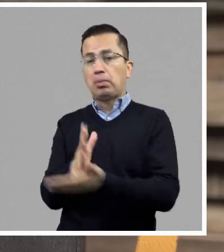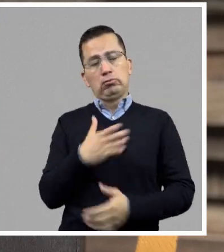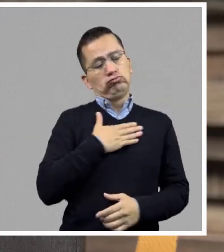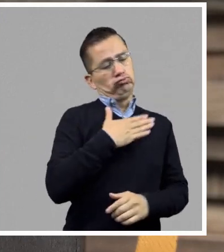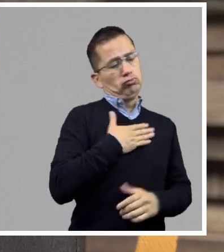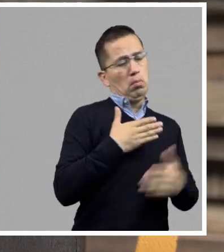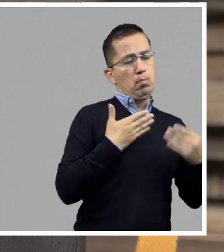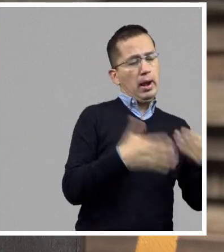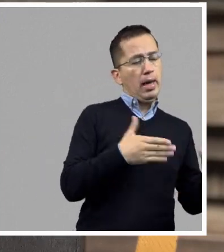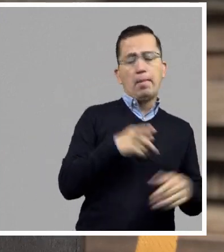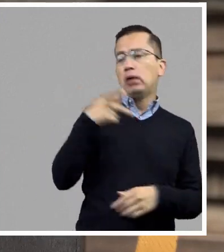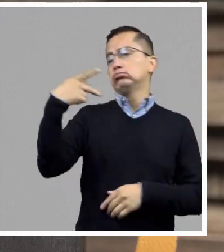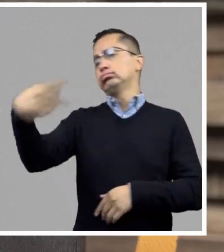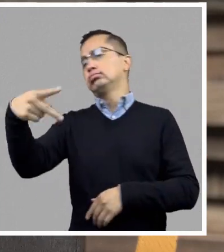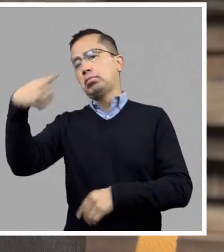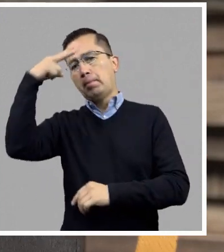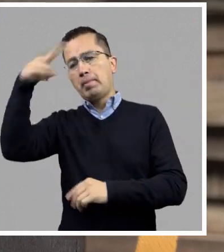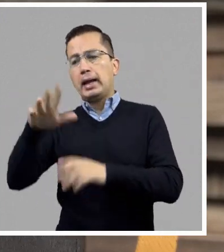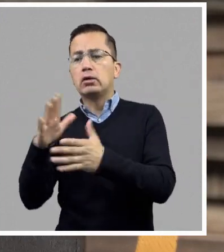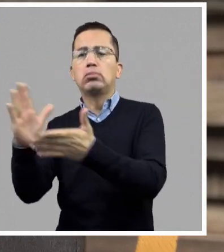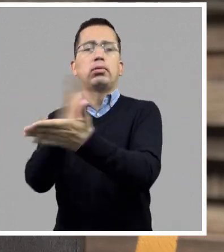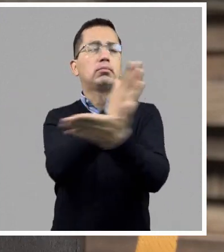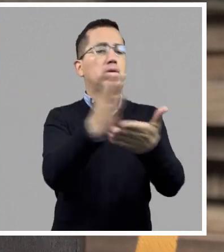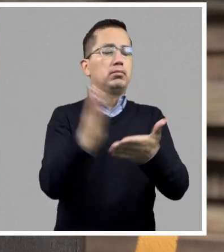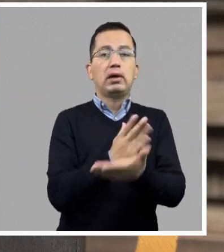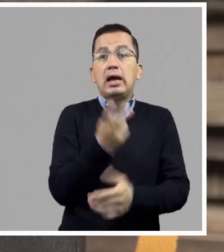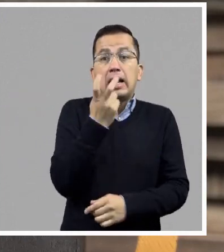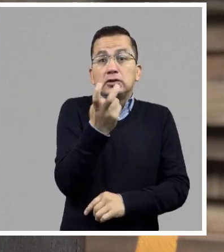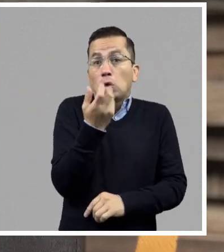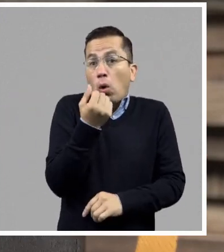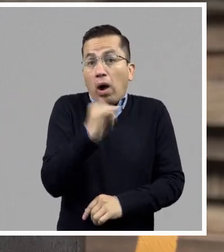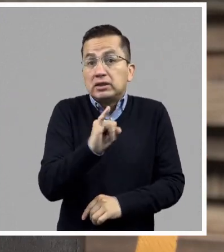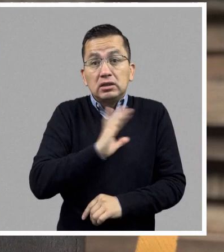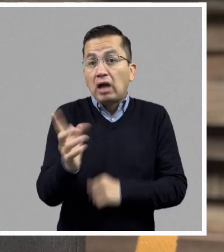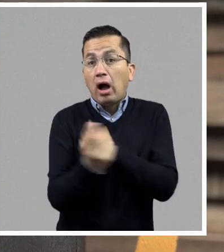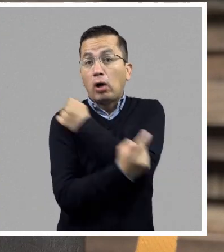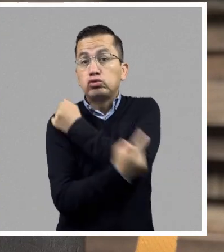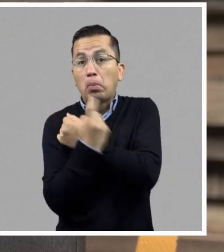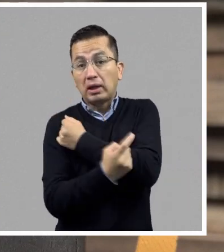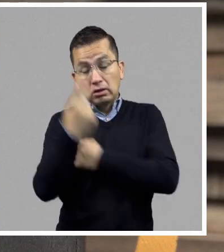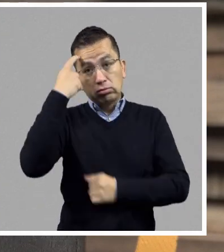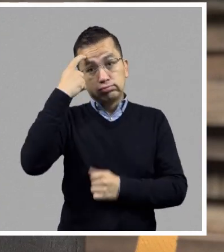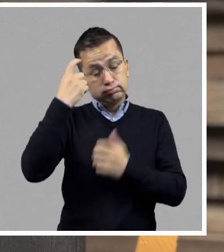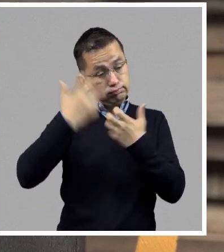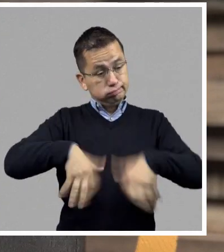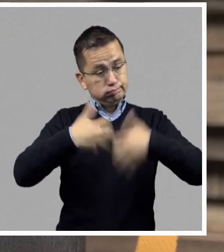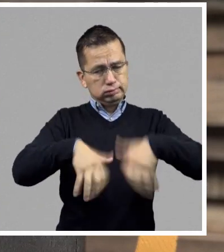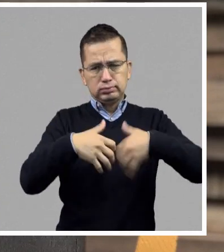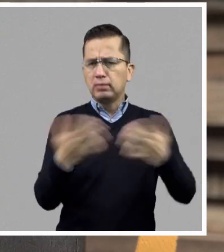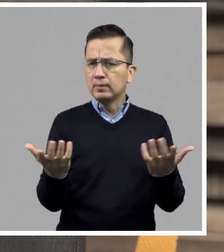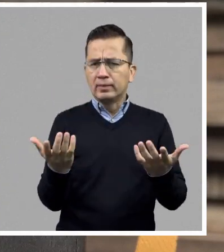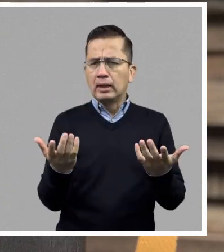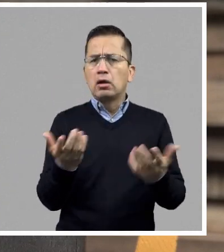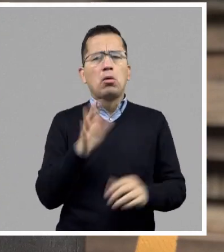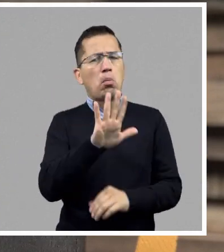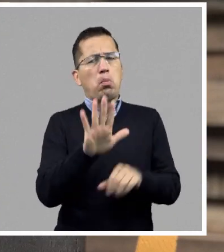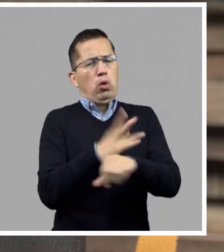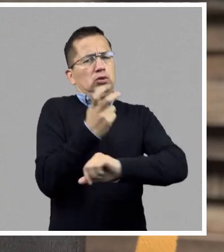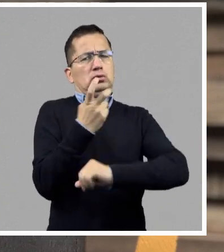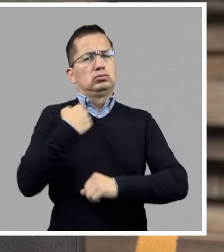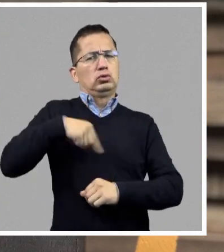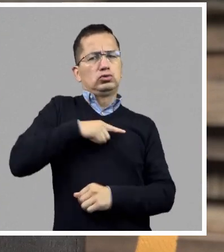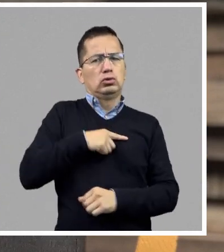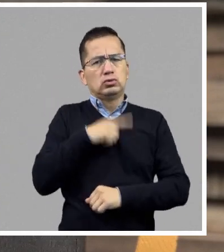todo eso es como una una cosa que tenemos ahí en el cerca Así que en el cerebro reptil no no nos cuesta mucho verlo de otra manera entonces